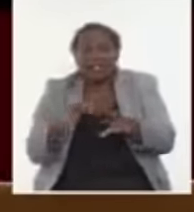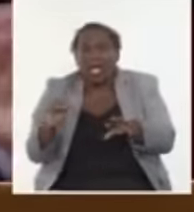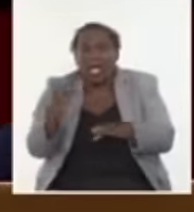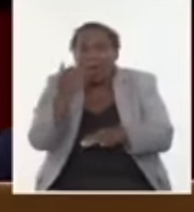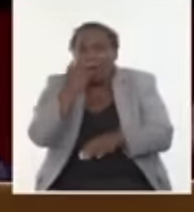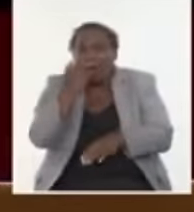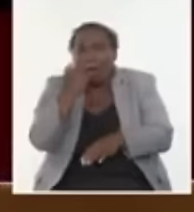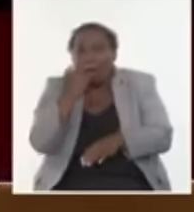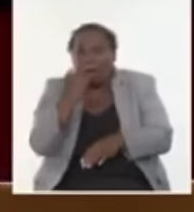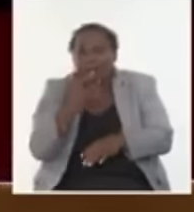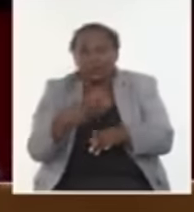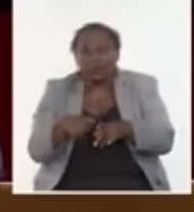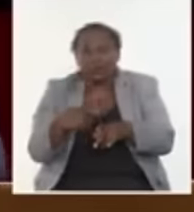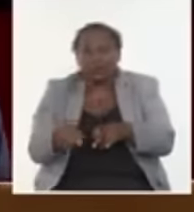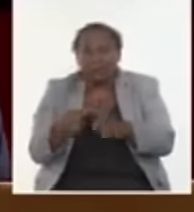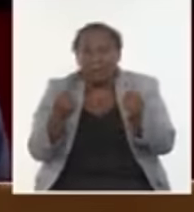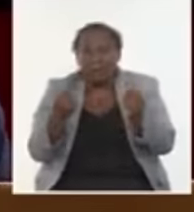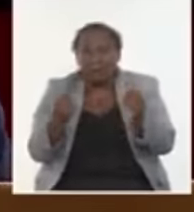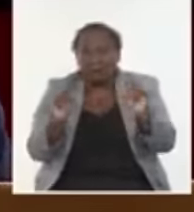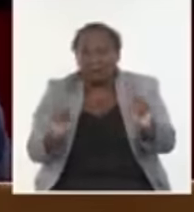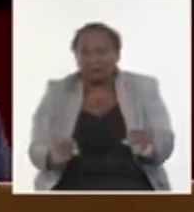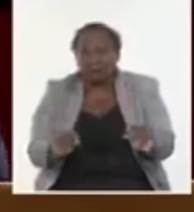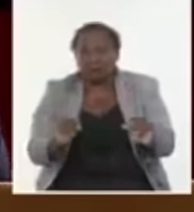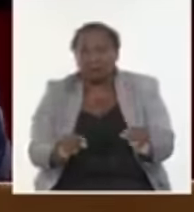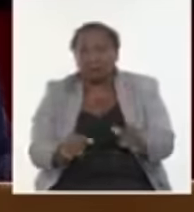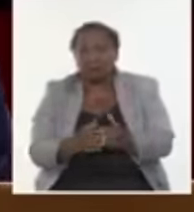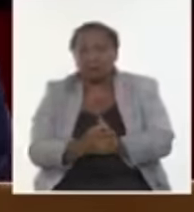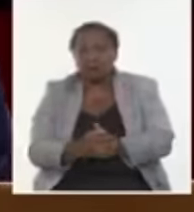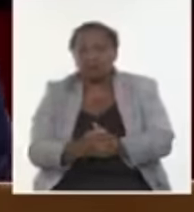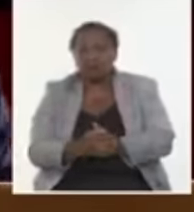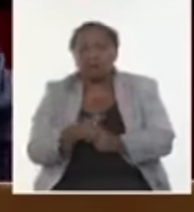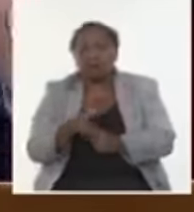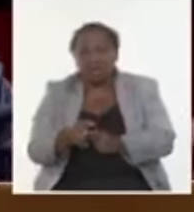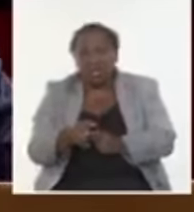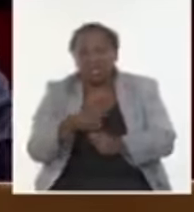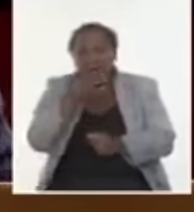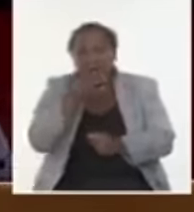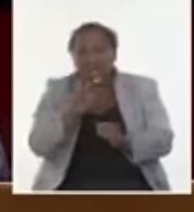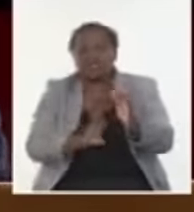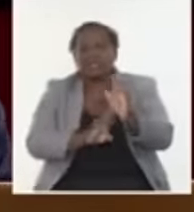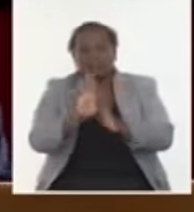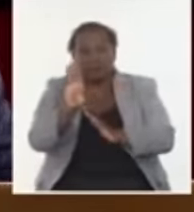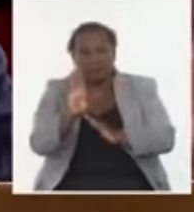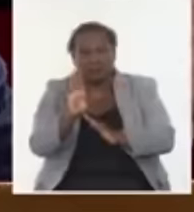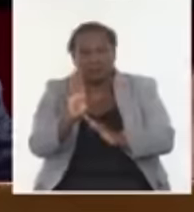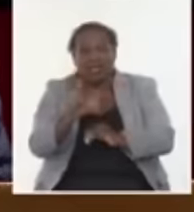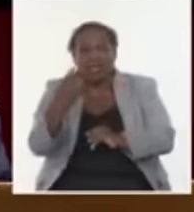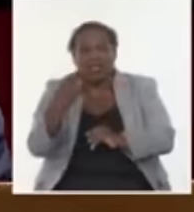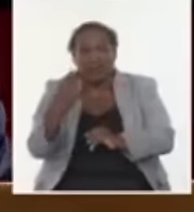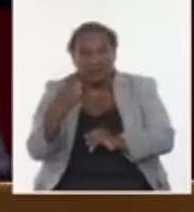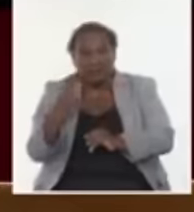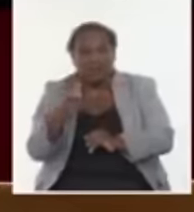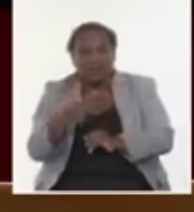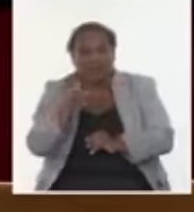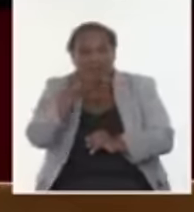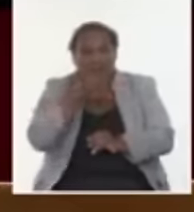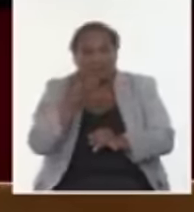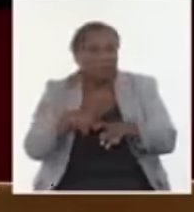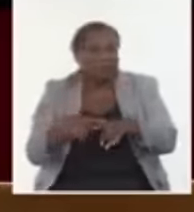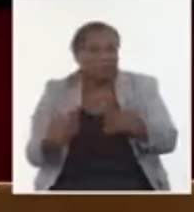comunidad a precios módicos. Hay que decir que se ha avanzado, pero todavía muchas potencialidades, y le voy a explicar por